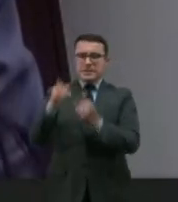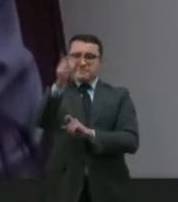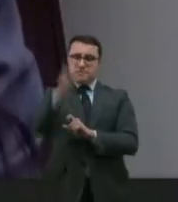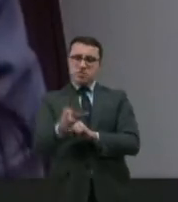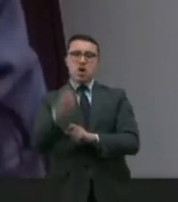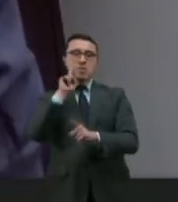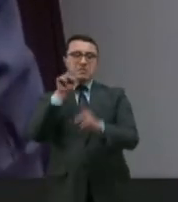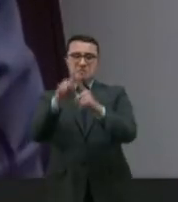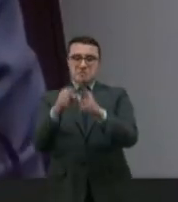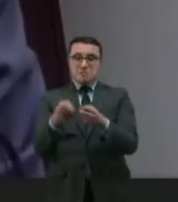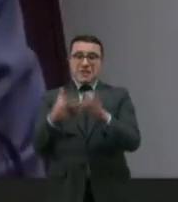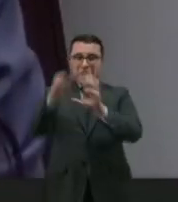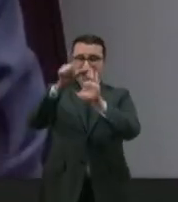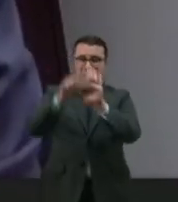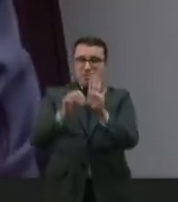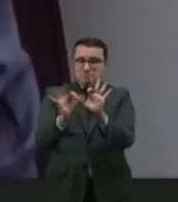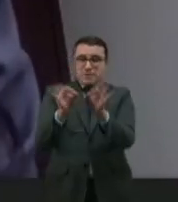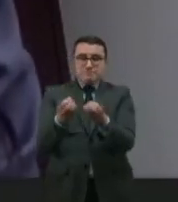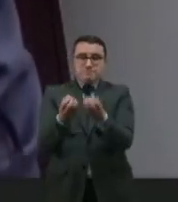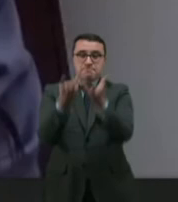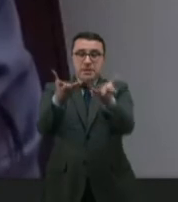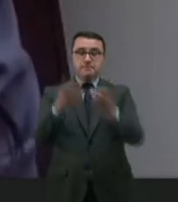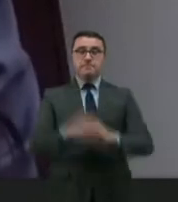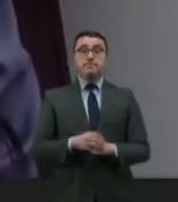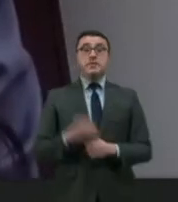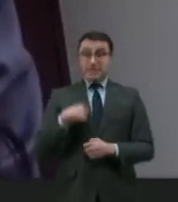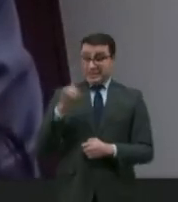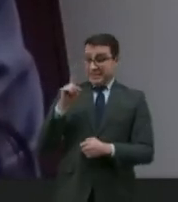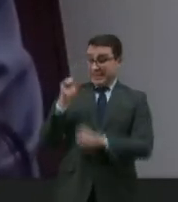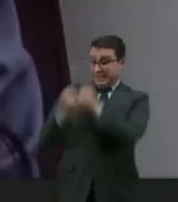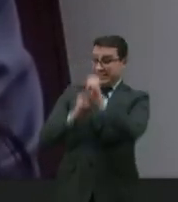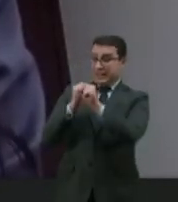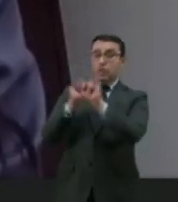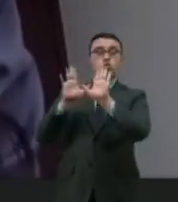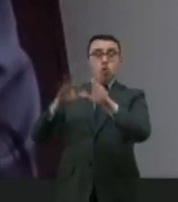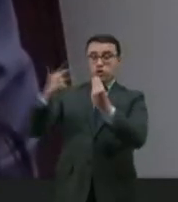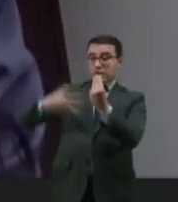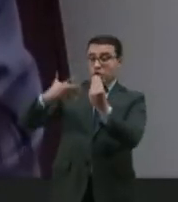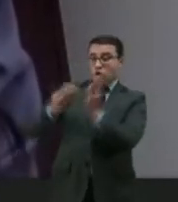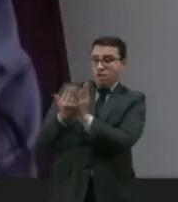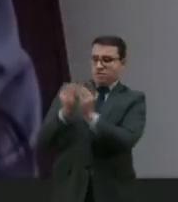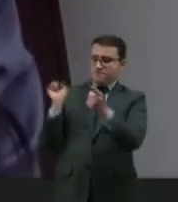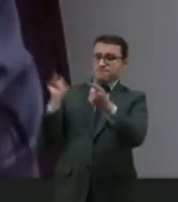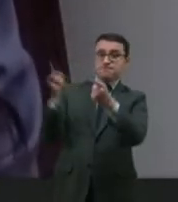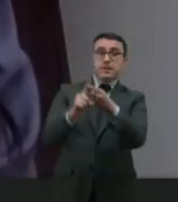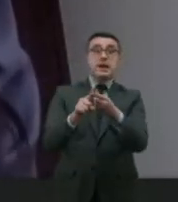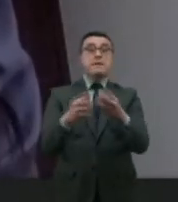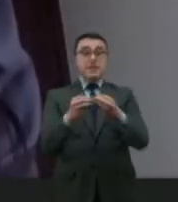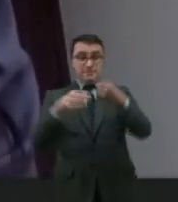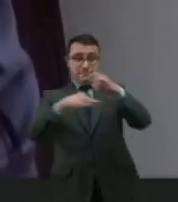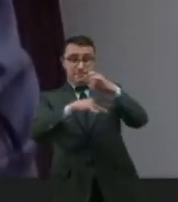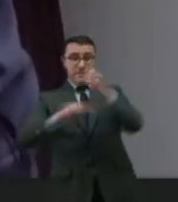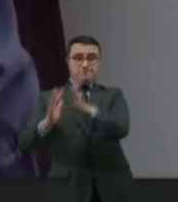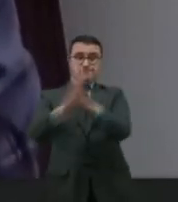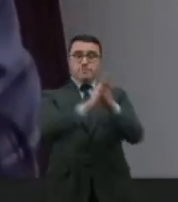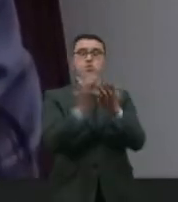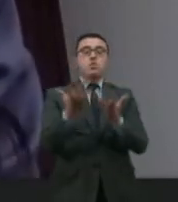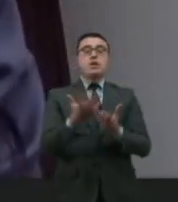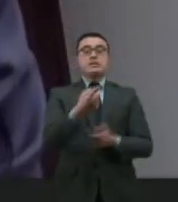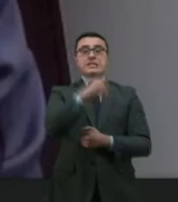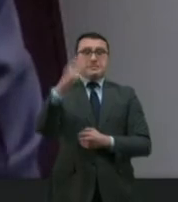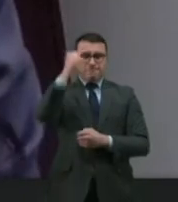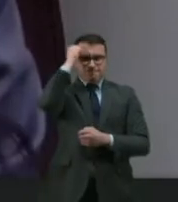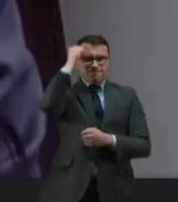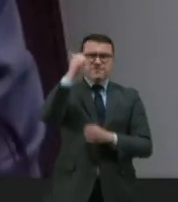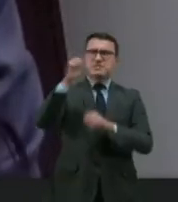entregarle el mejor programa. Yo con 6 años en el sector educativo y una base de datos de más de 100 profesores extranjeros formados y con